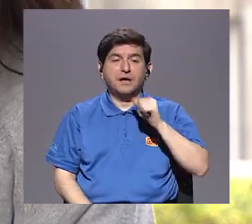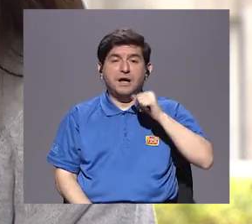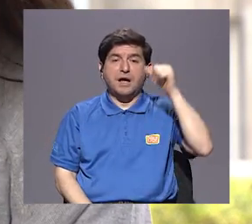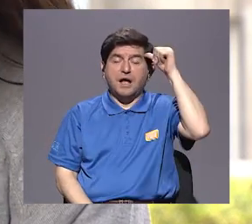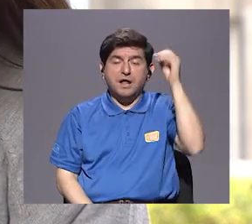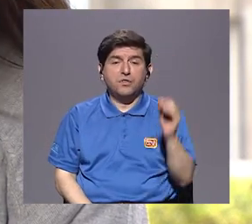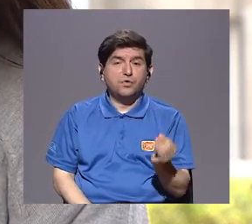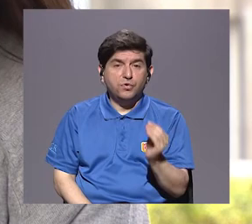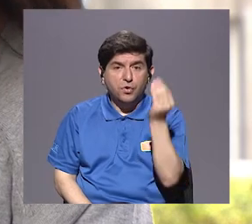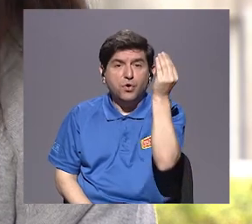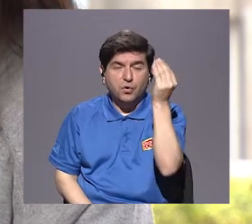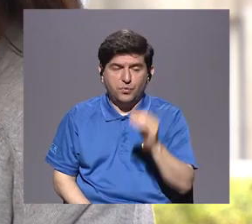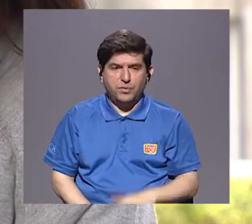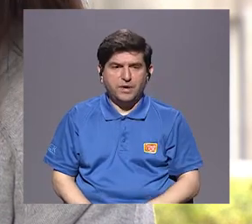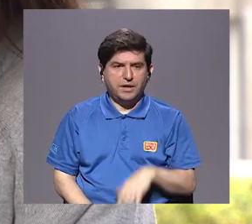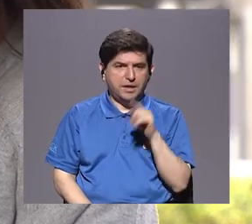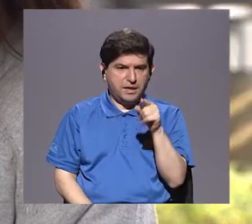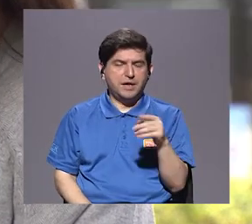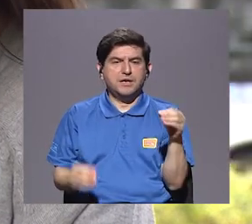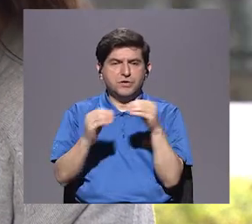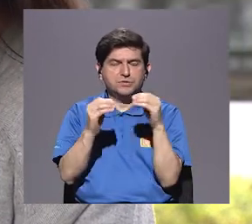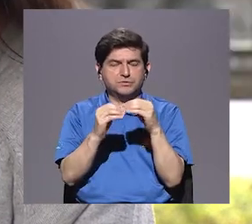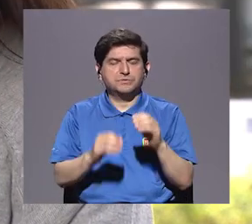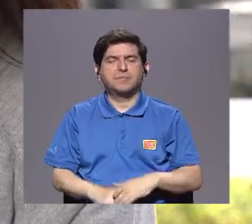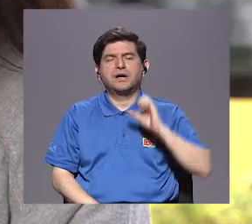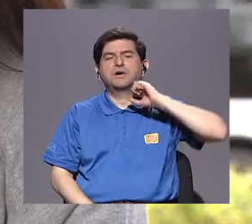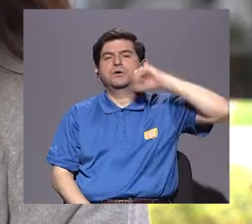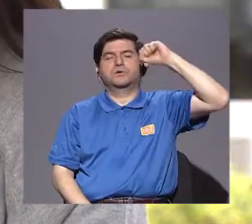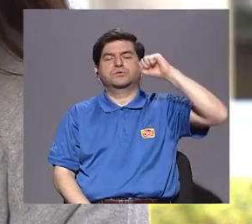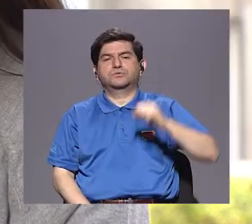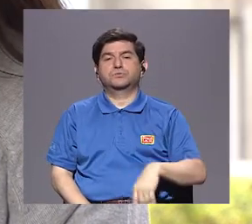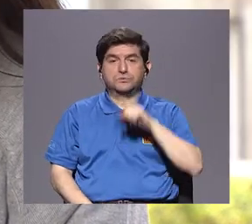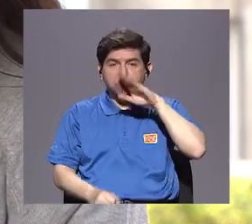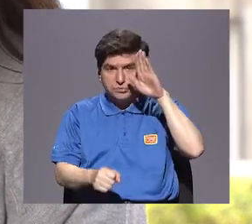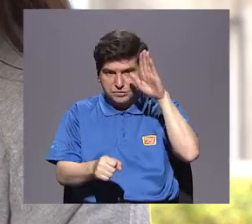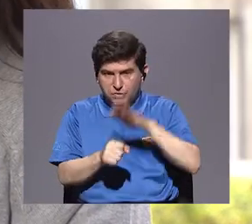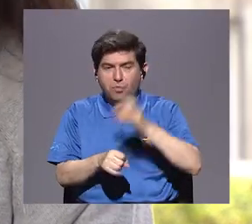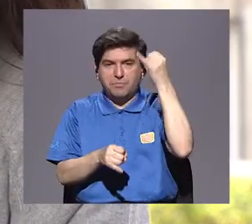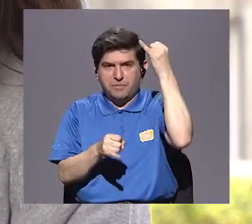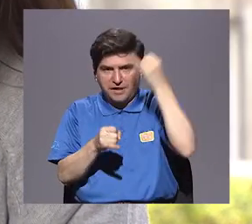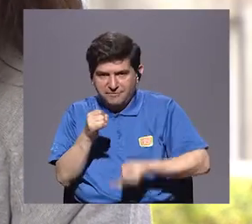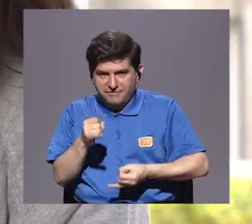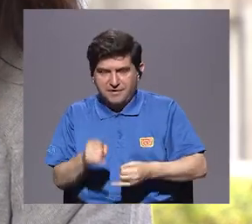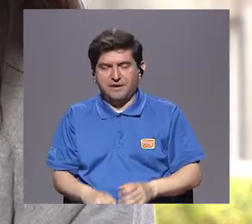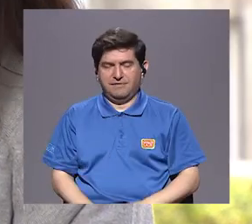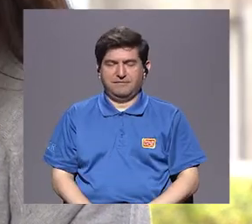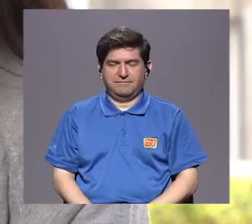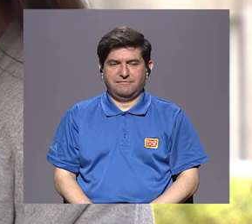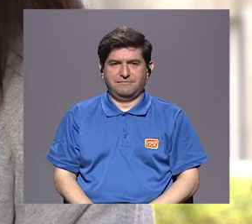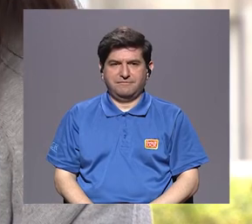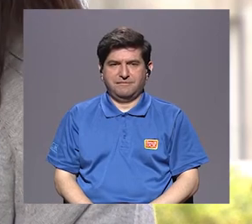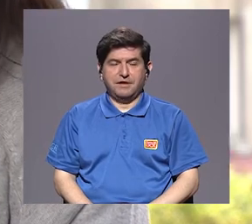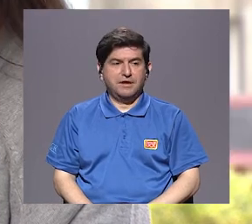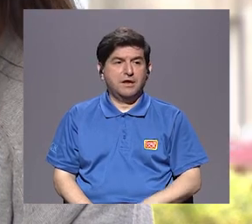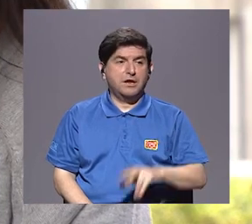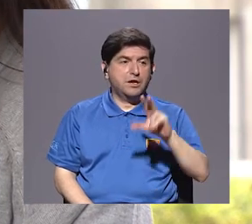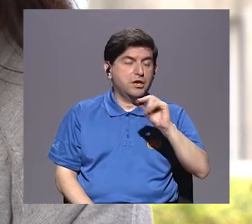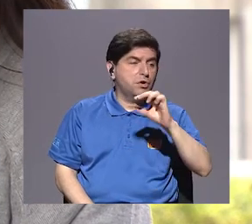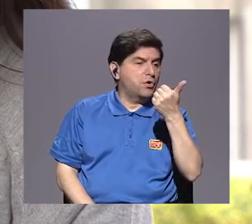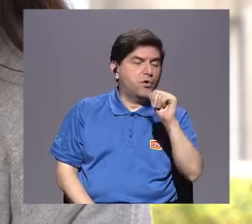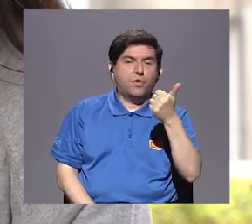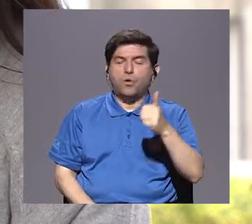adultos jóvenes están cometiendo más suicidio consumado, lo están concretando, que cualquier